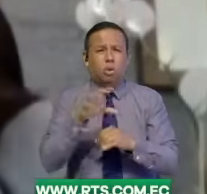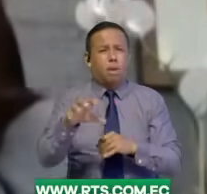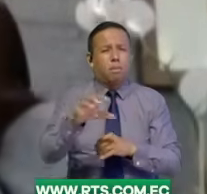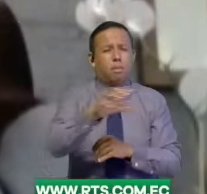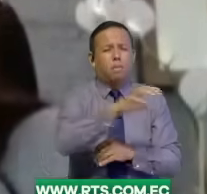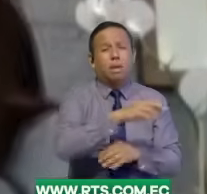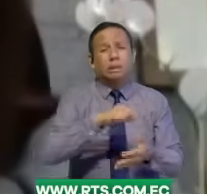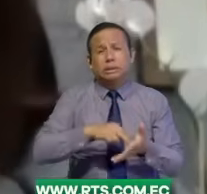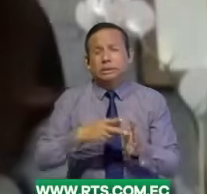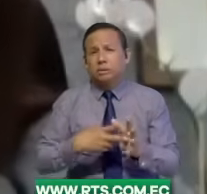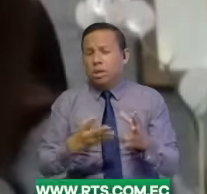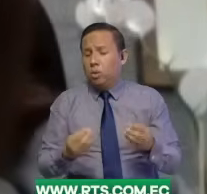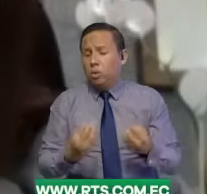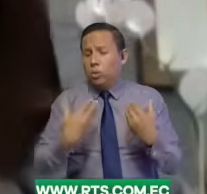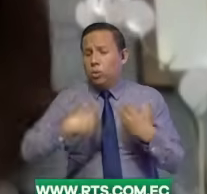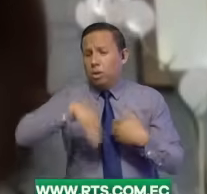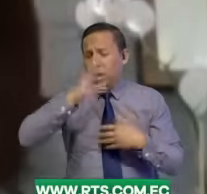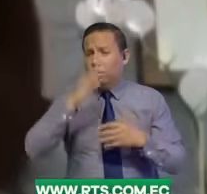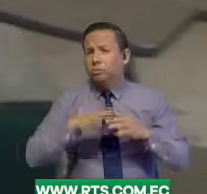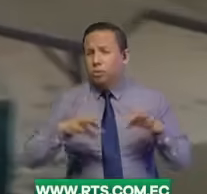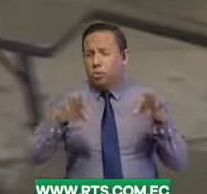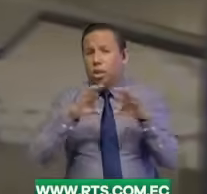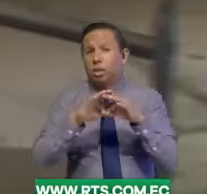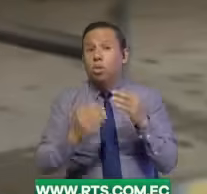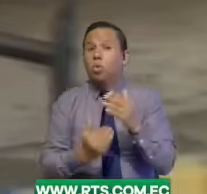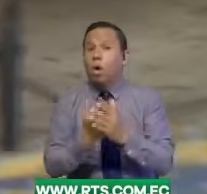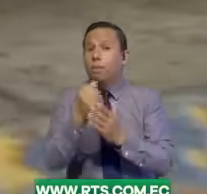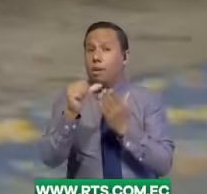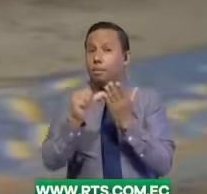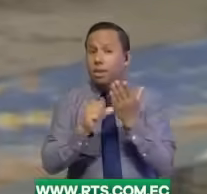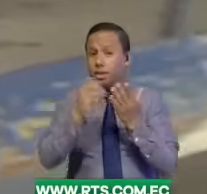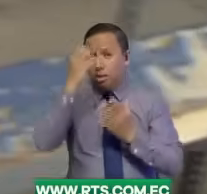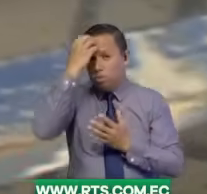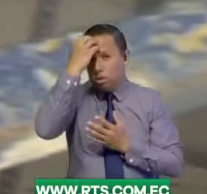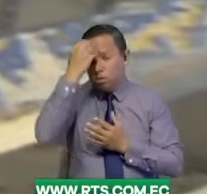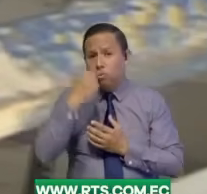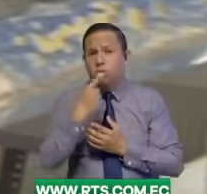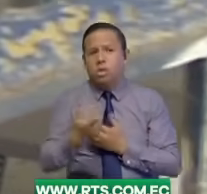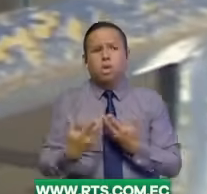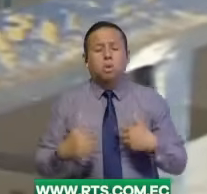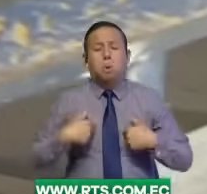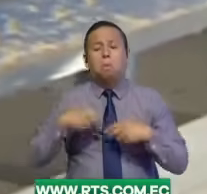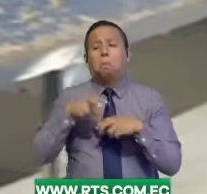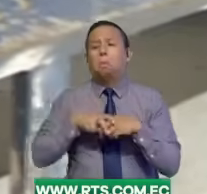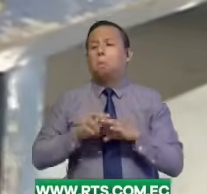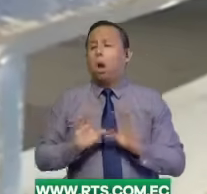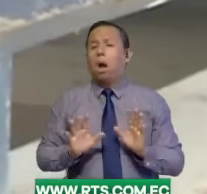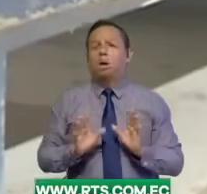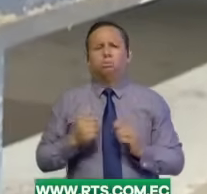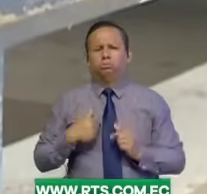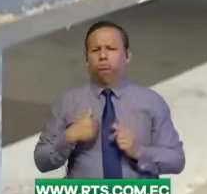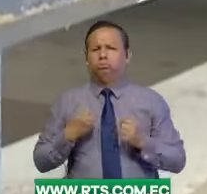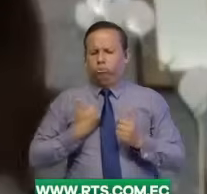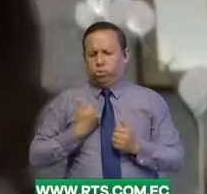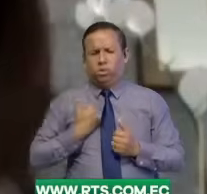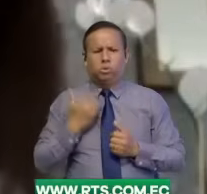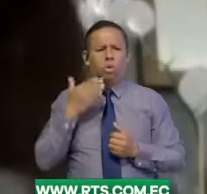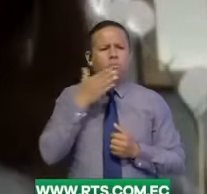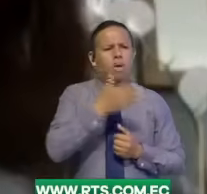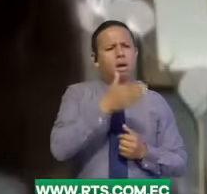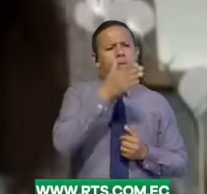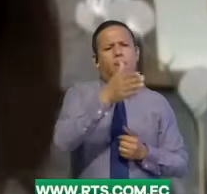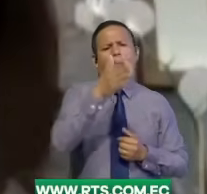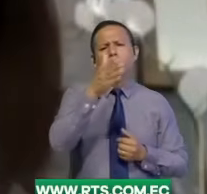suma bastante importante. La nueva ministra ha dicho que no se quedará en escritorio. Iremos a territorio a